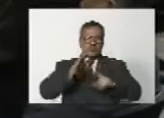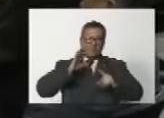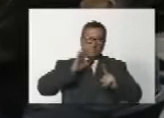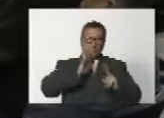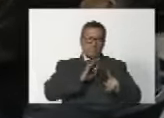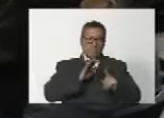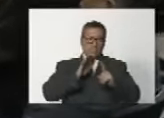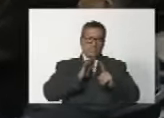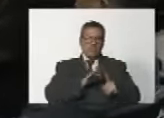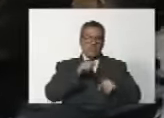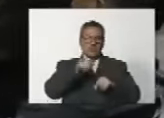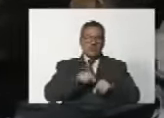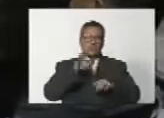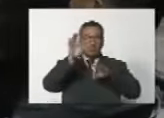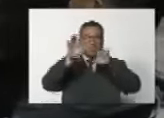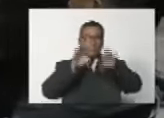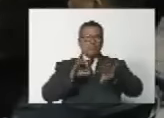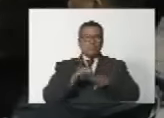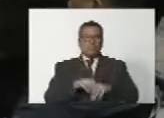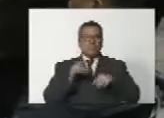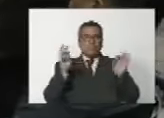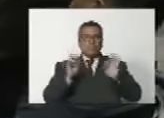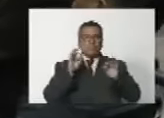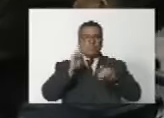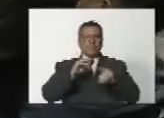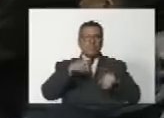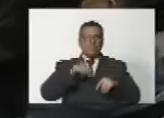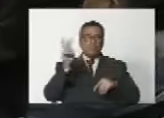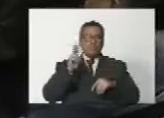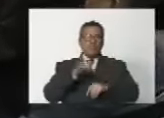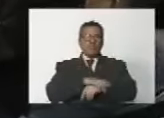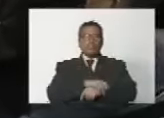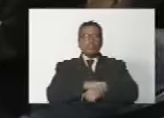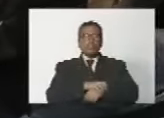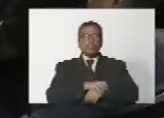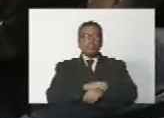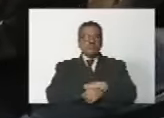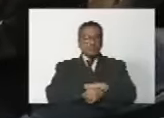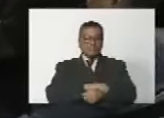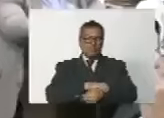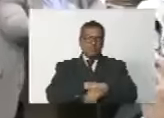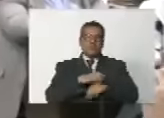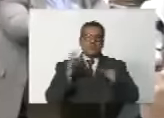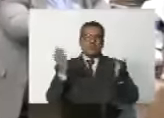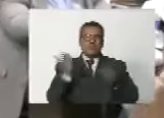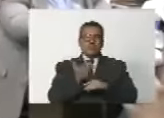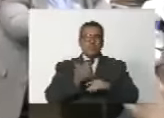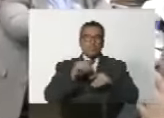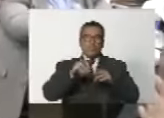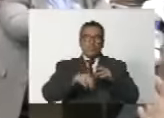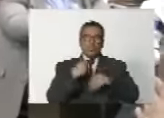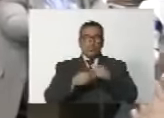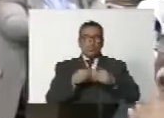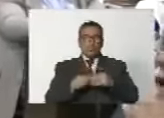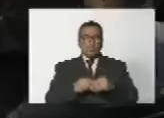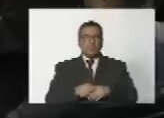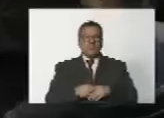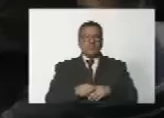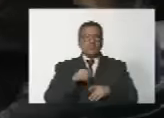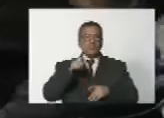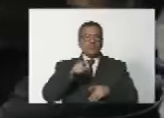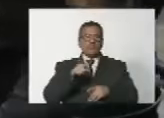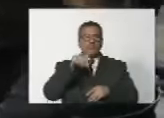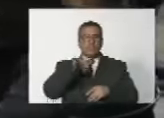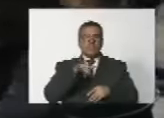presionando a países, y mucho menos a un país como Venezuela, donde las sanciones han sido inocuas en cuanto a que